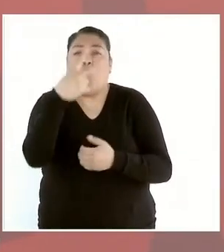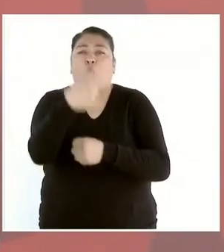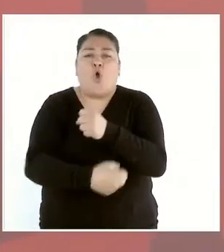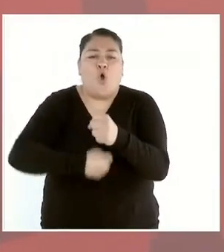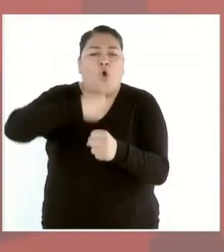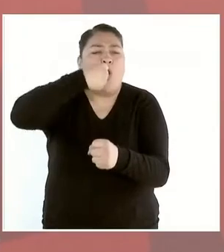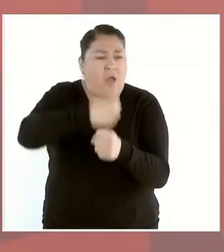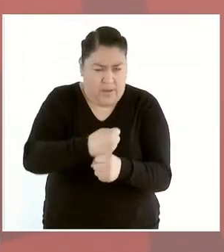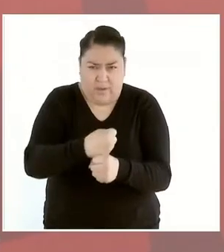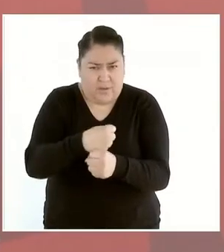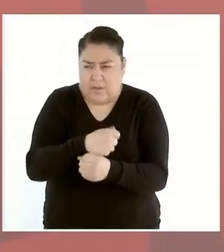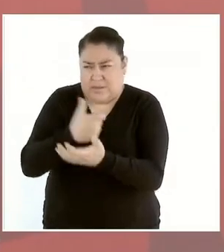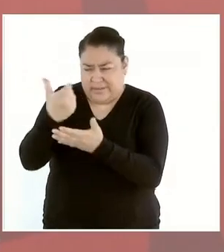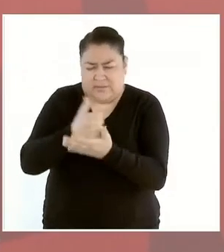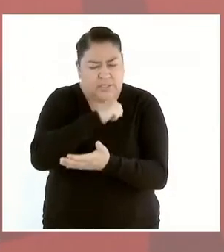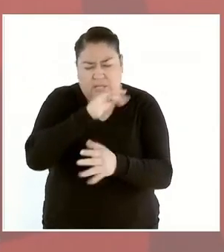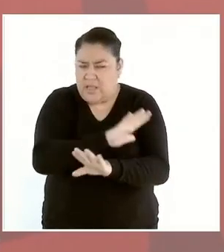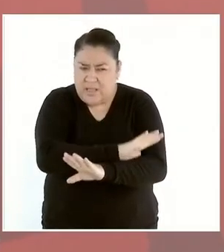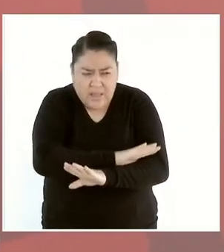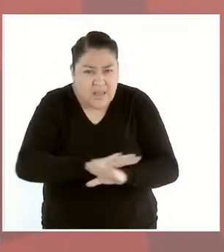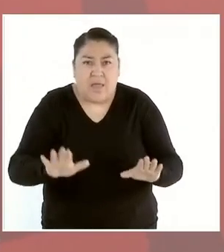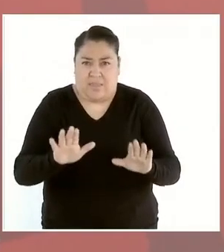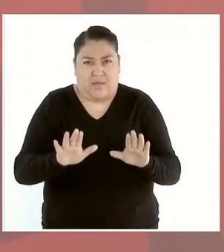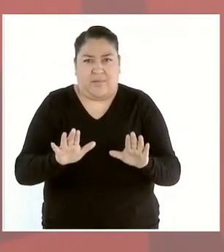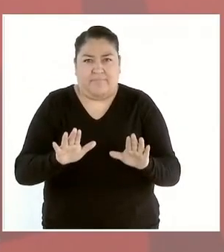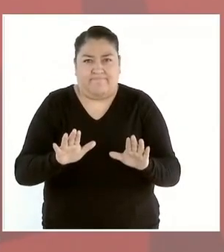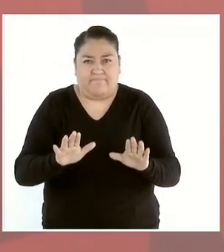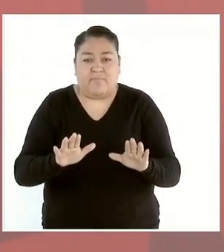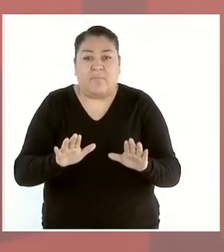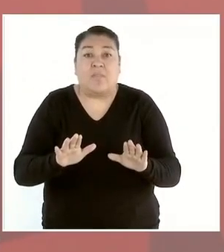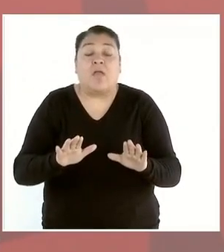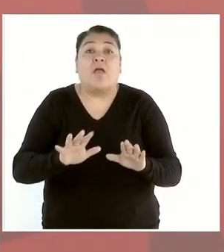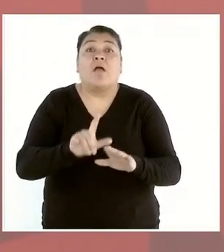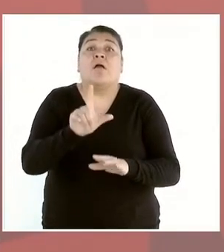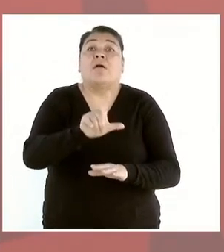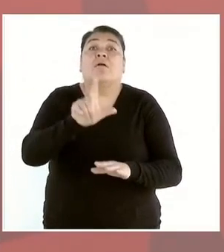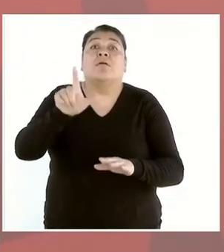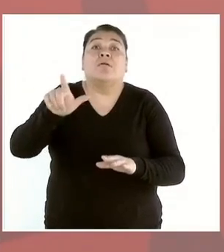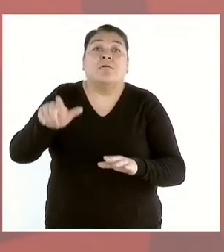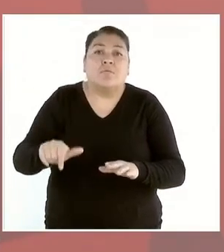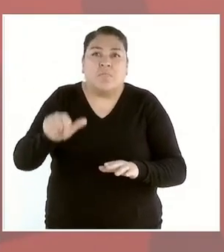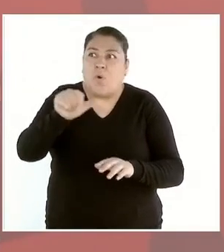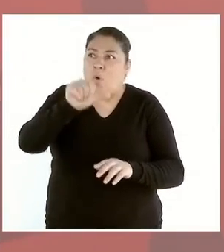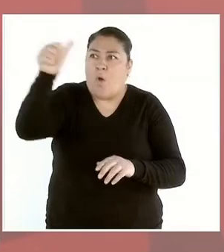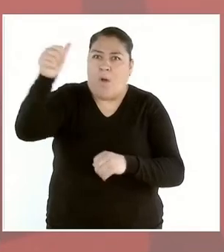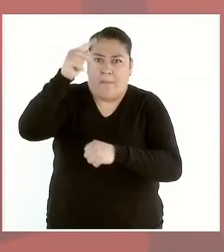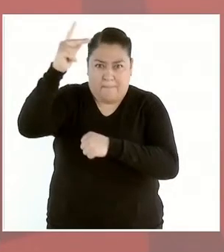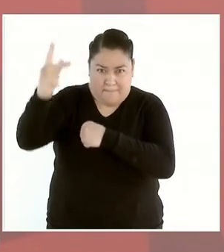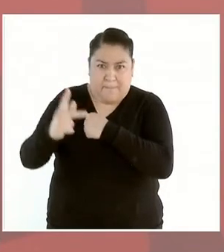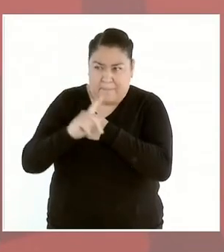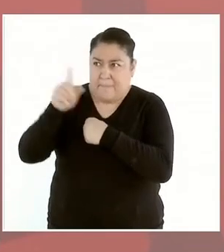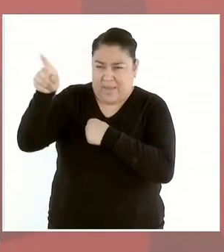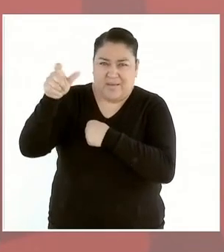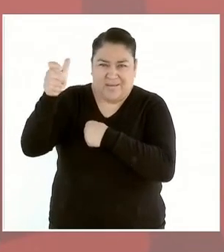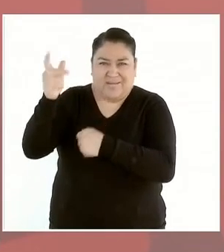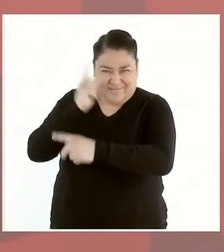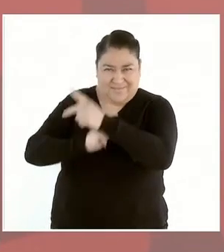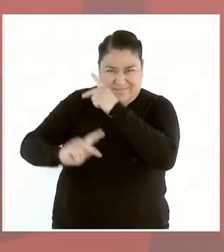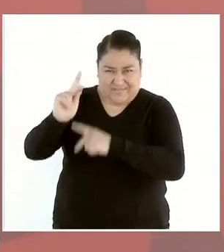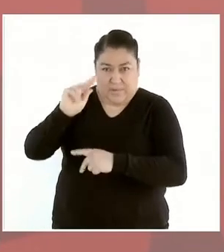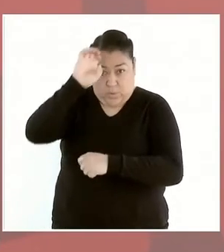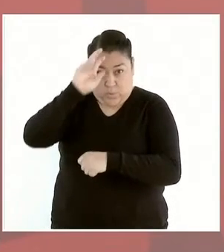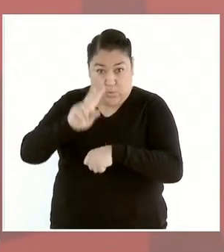esta medida dio lugar a que los países acreedores europeos